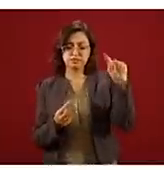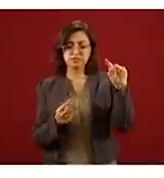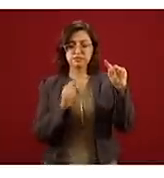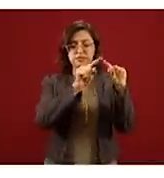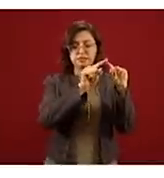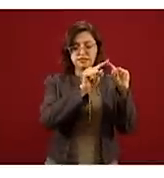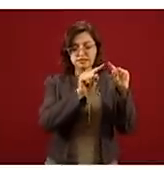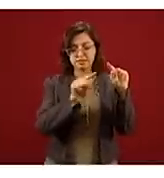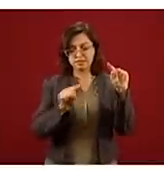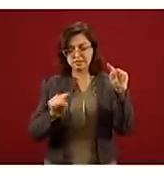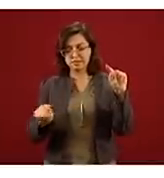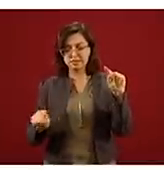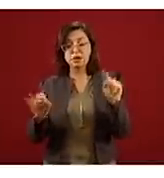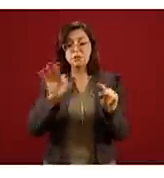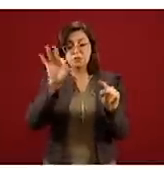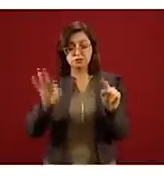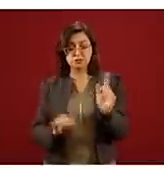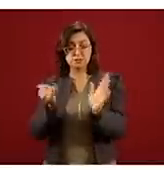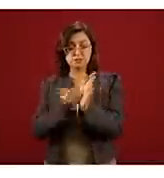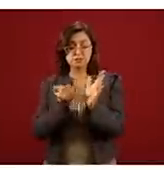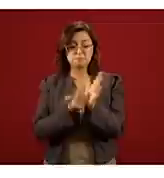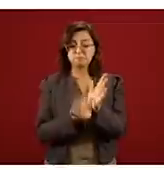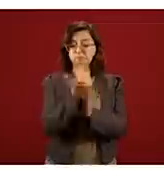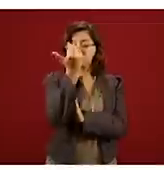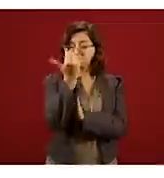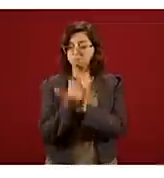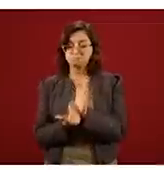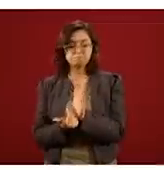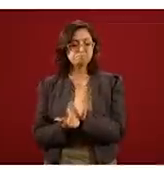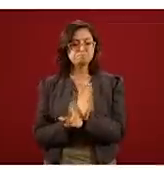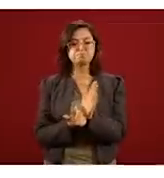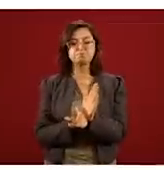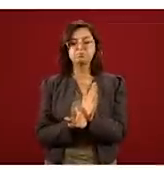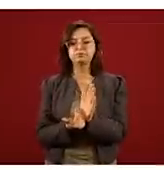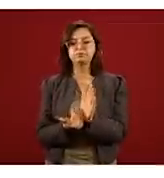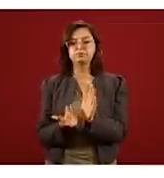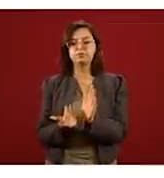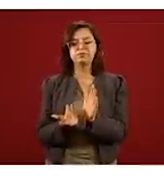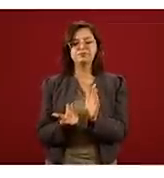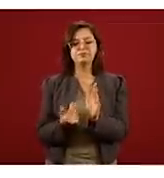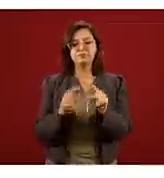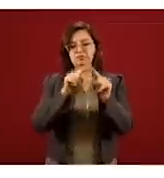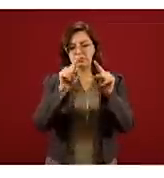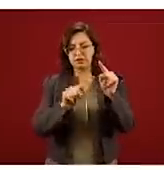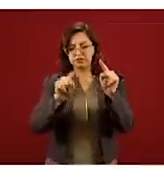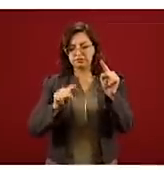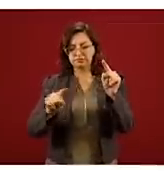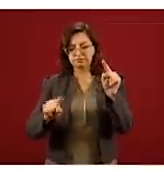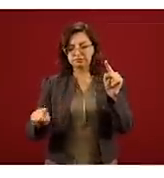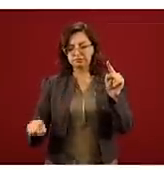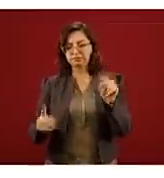al día de hoy, de esta fecha al día de hoy, donde ha habido una disminución en el costo del bono de